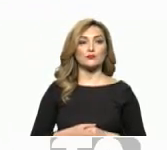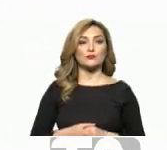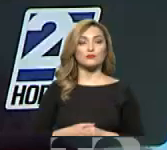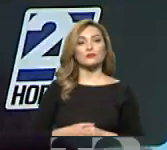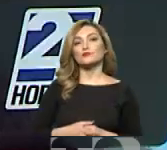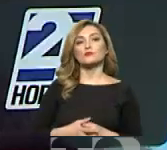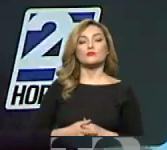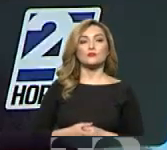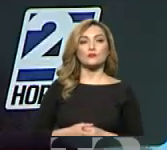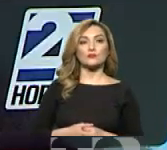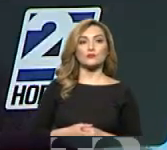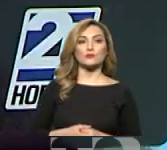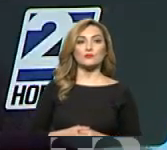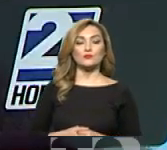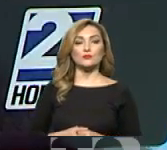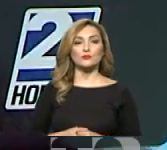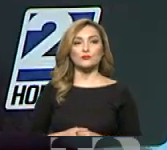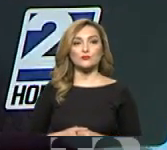horas.